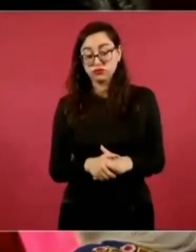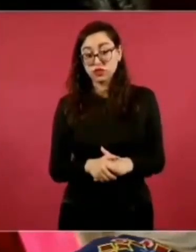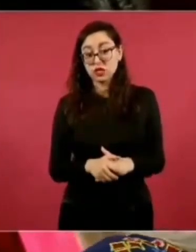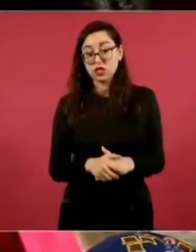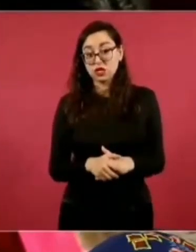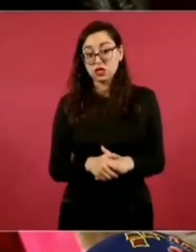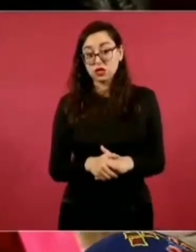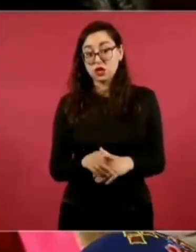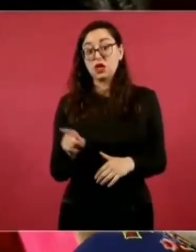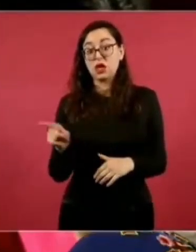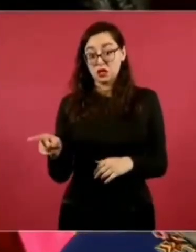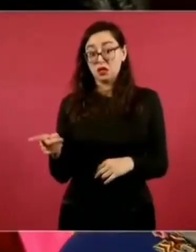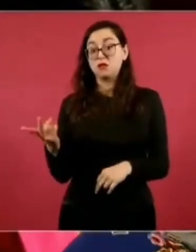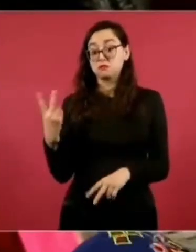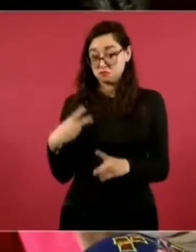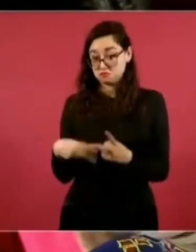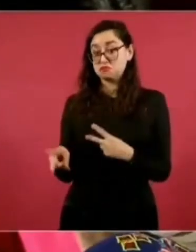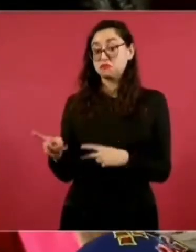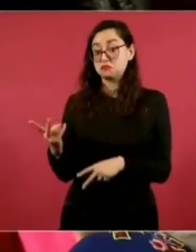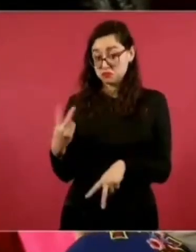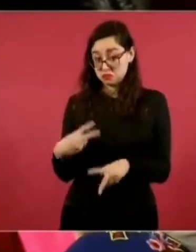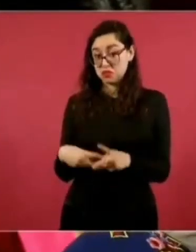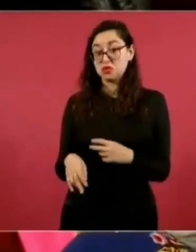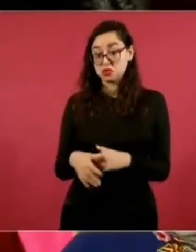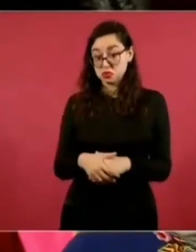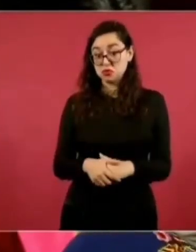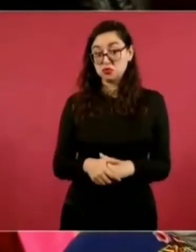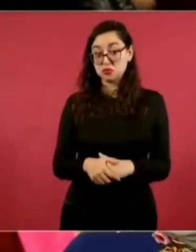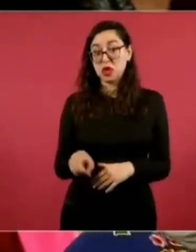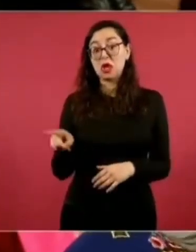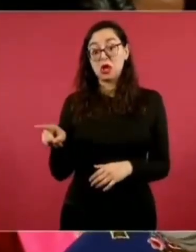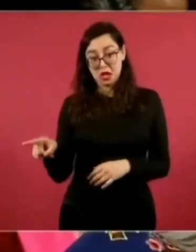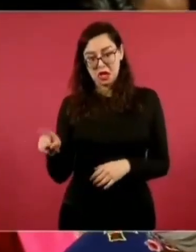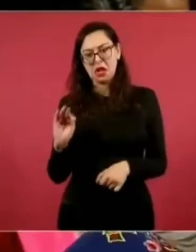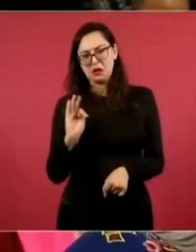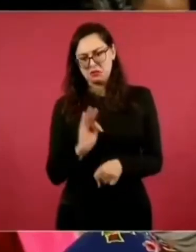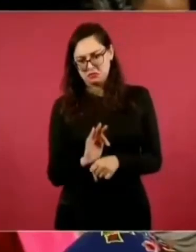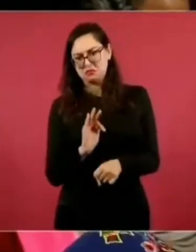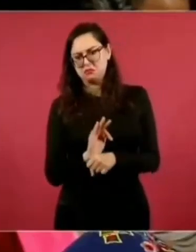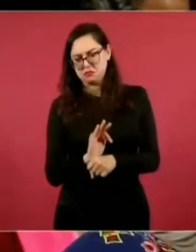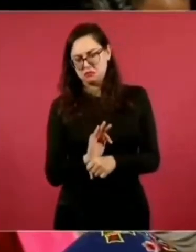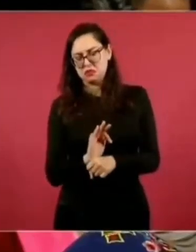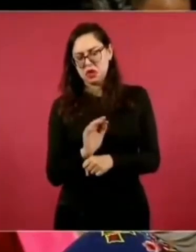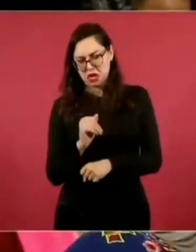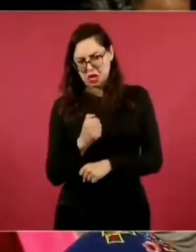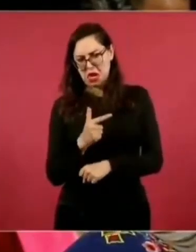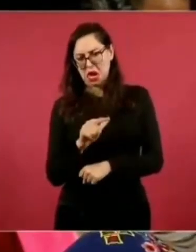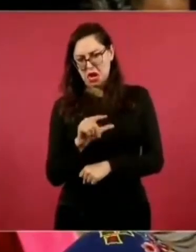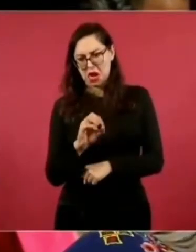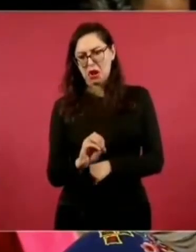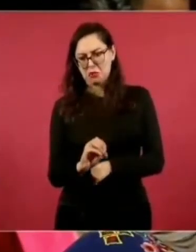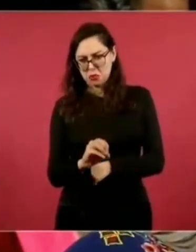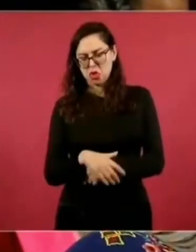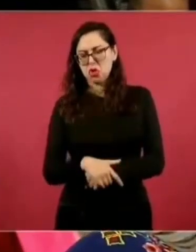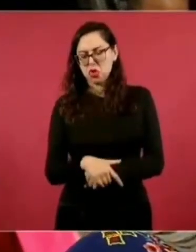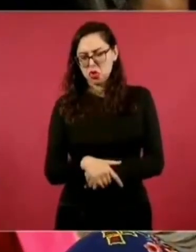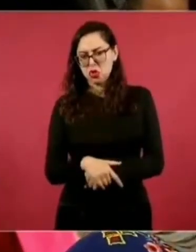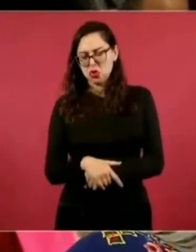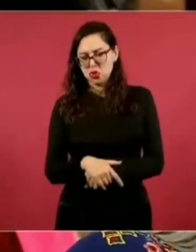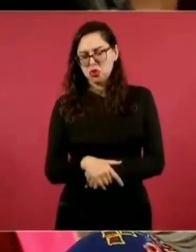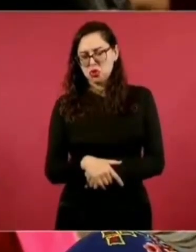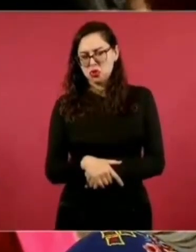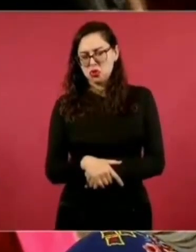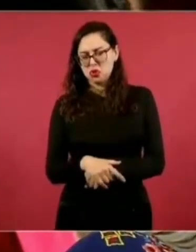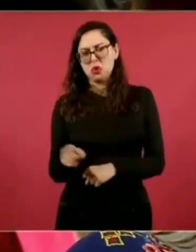y vino, pues él es pro AMLO, estuvo aquí, ha estado con usted, incluso